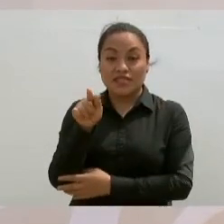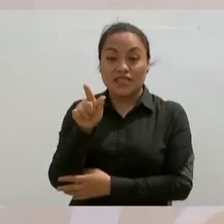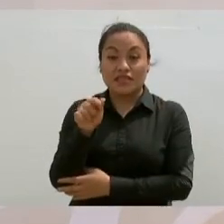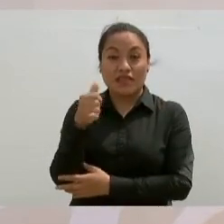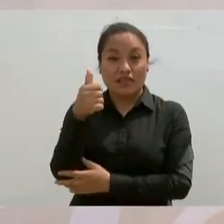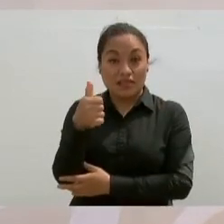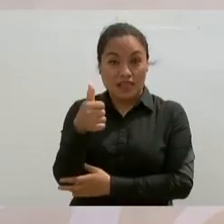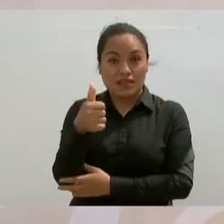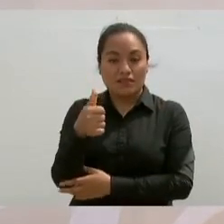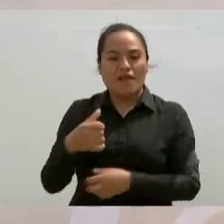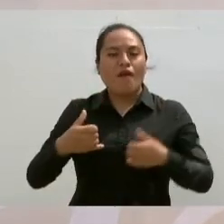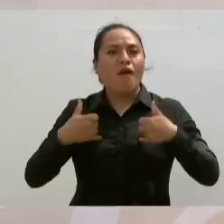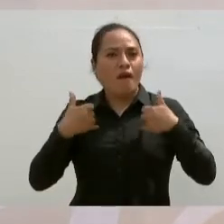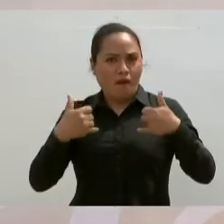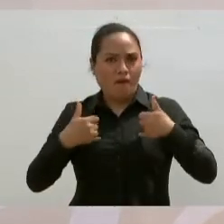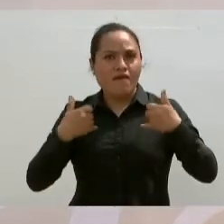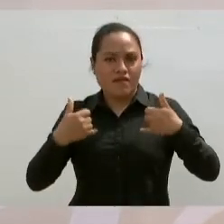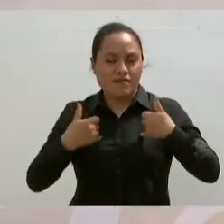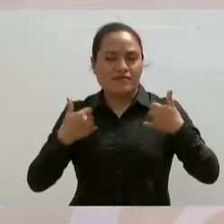176 jóvenes